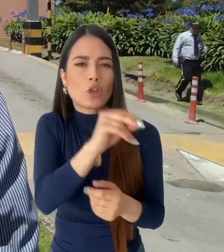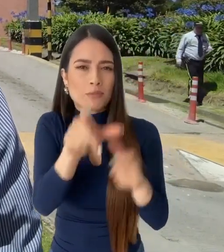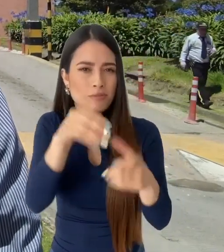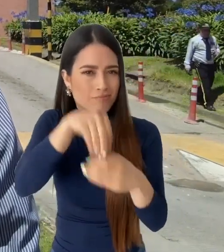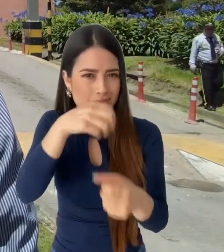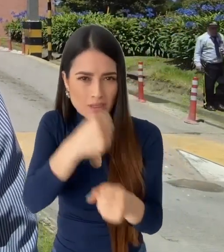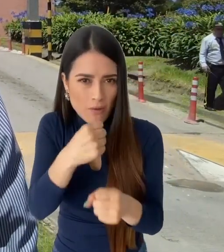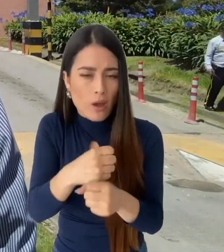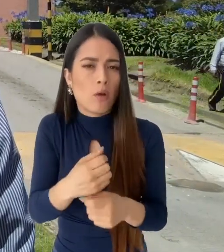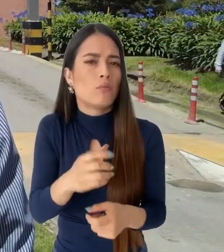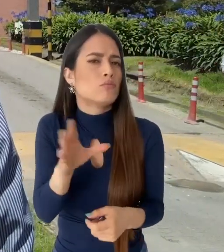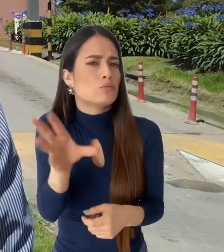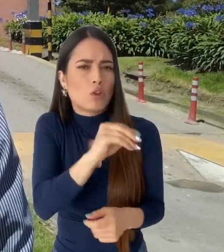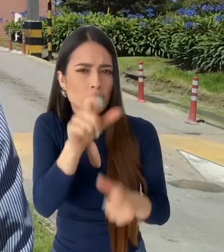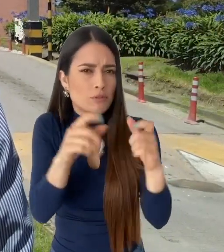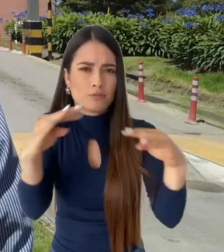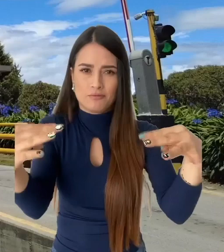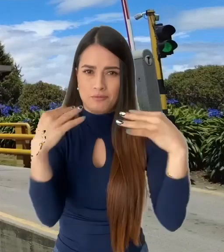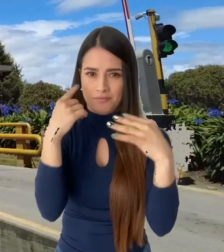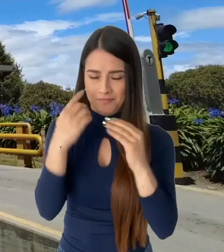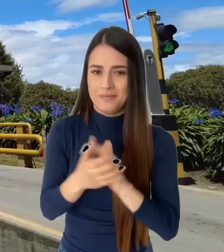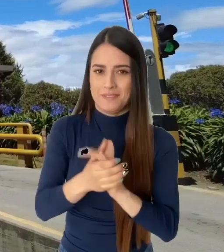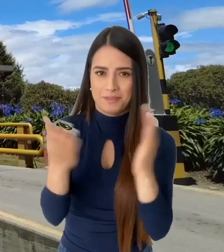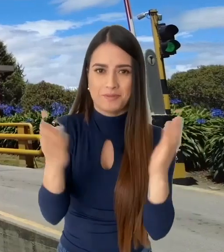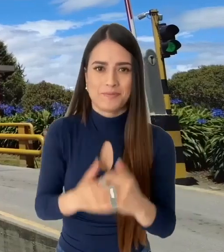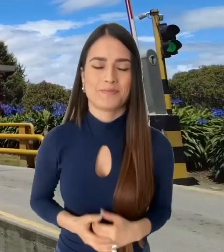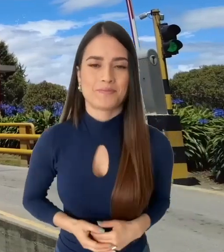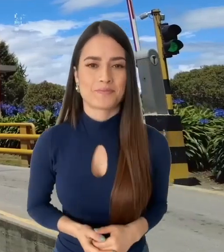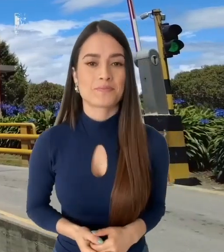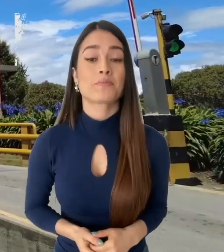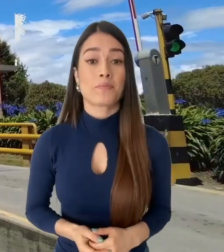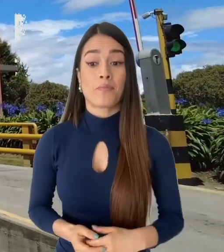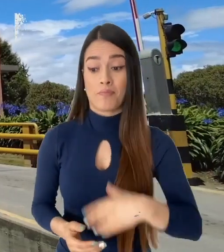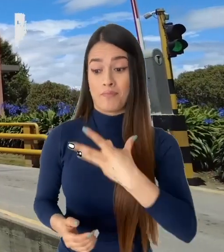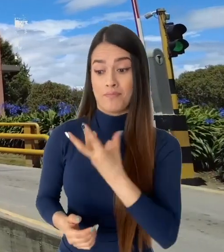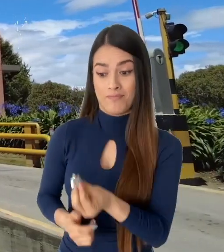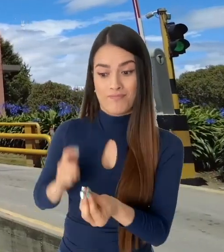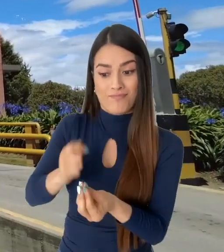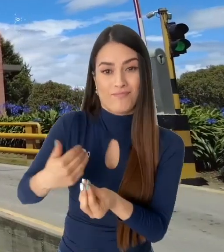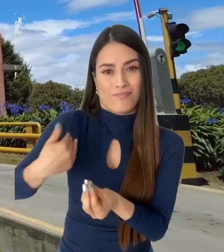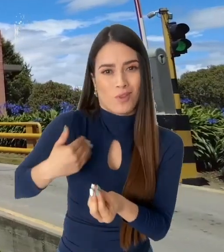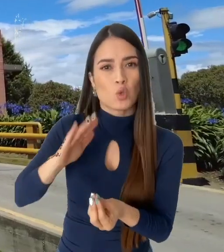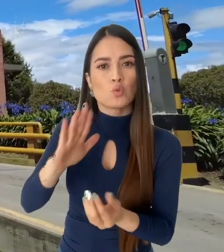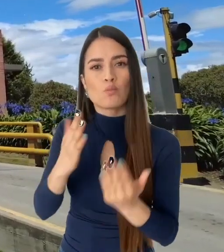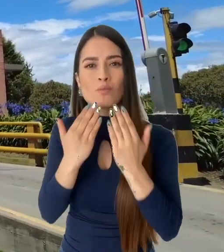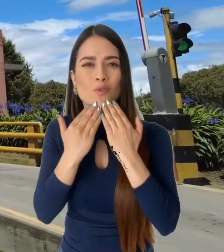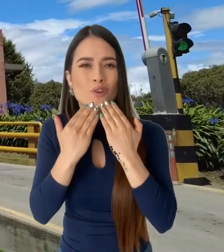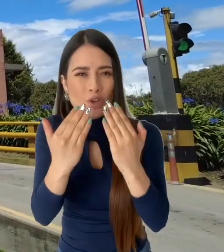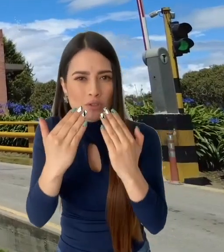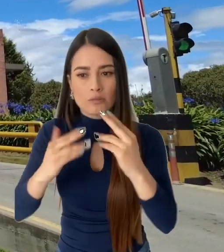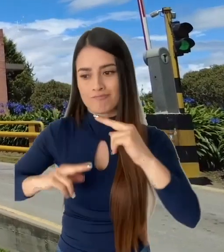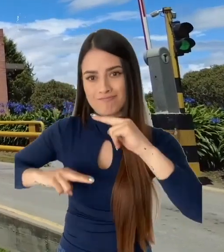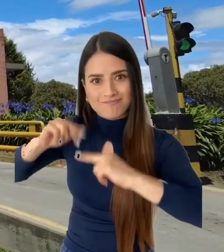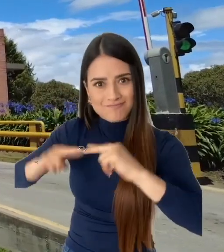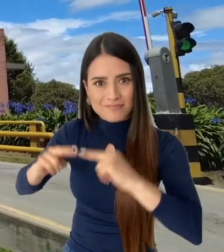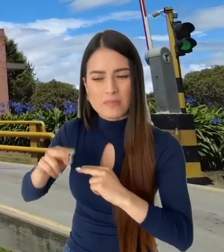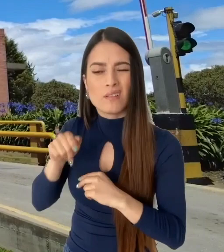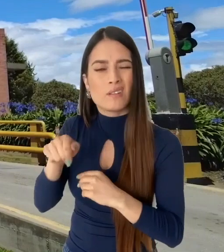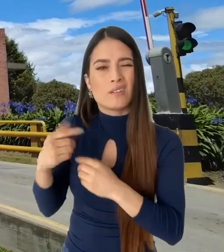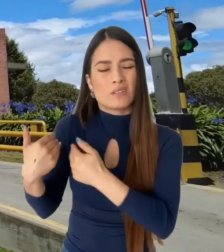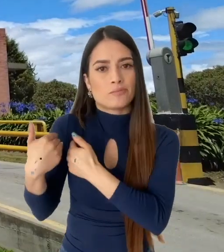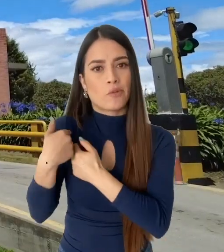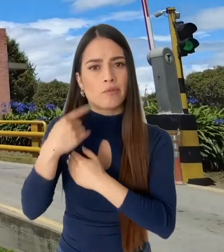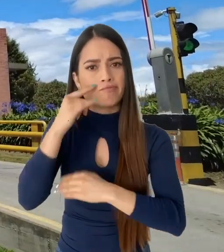otros sectores que nos acompañan en este ejercicio con la superintendencia delegada de concesiones infraestructuras le corresponde